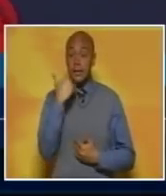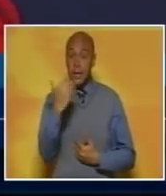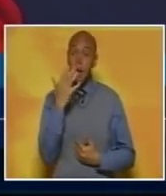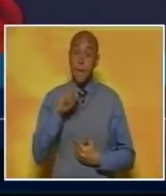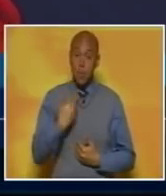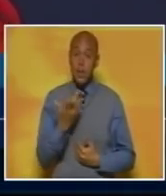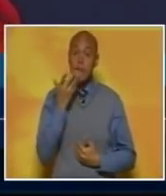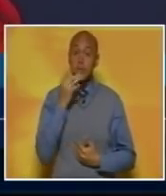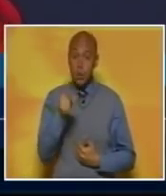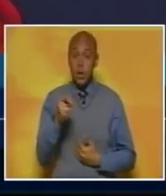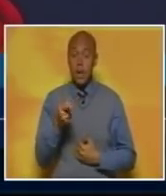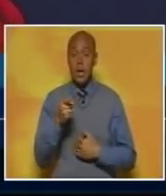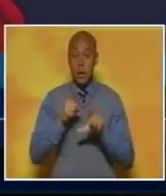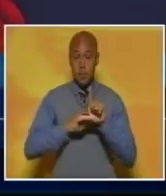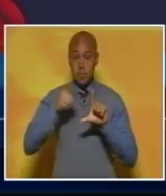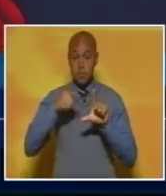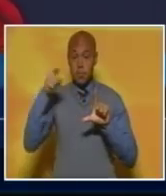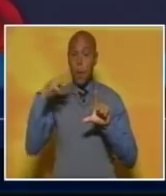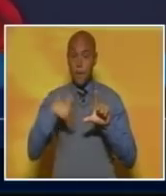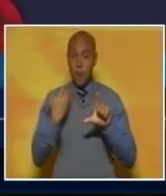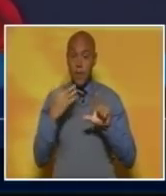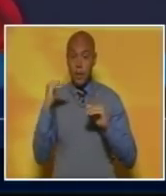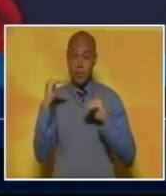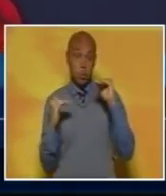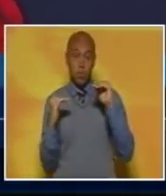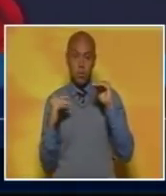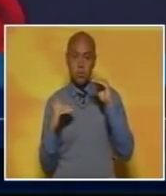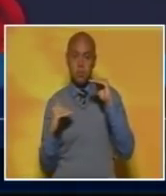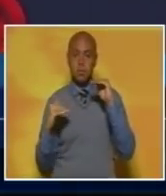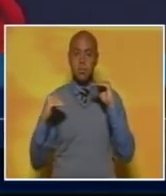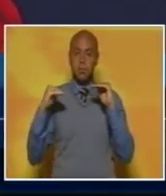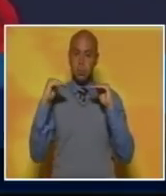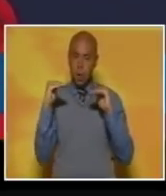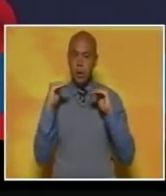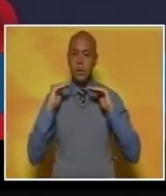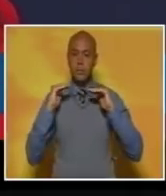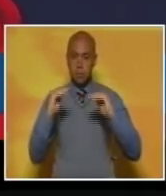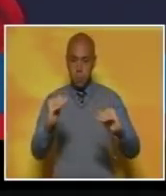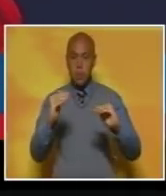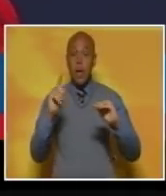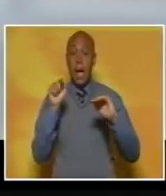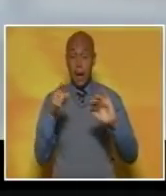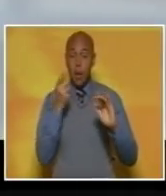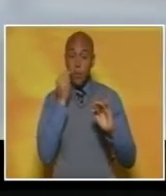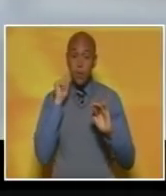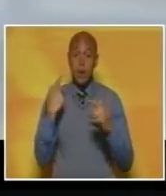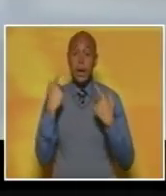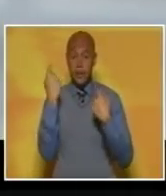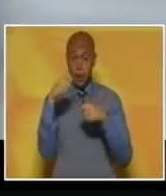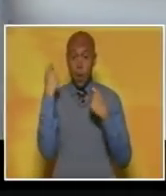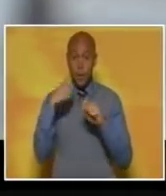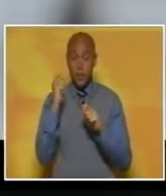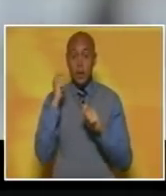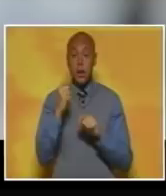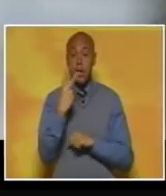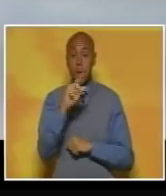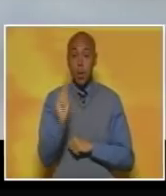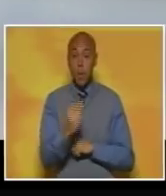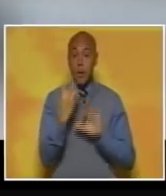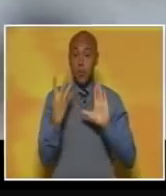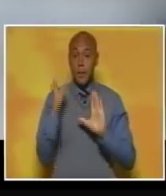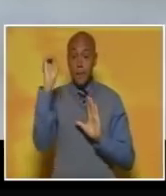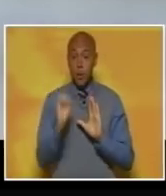tentativos de que el crecimiento global puede estabilizarse, si bien a niveles moderados. Una recuperación modesta del crecimiento de